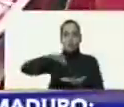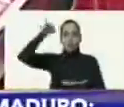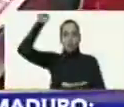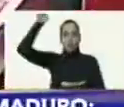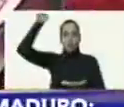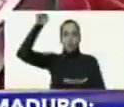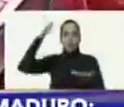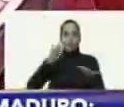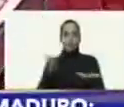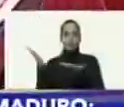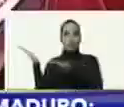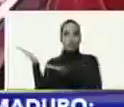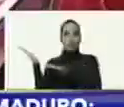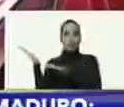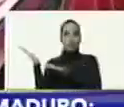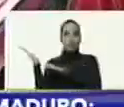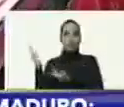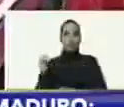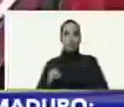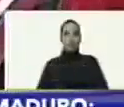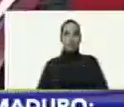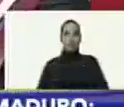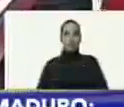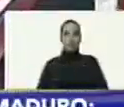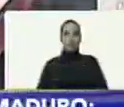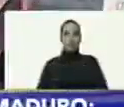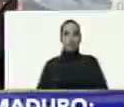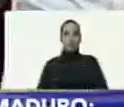El cubo chino.